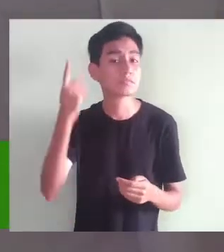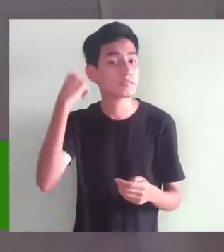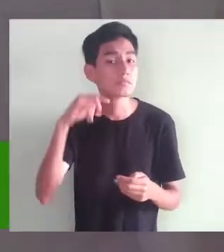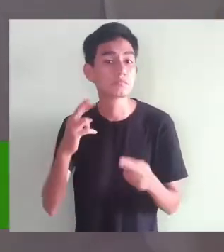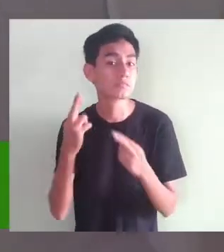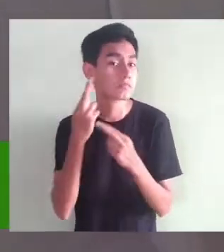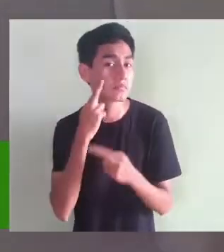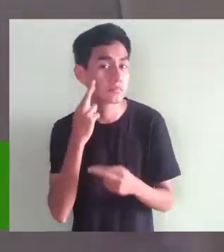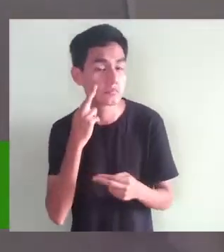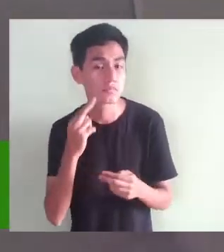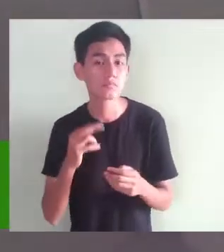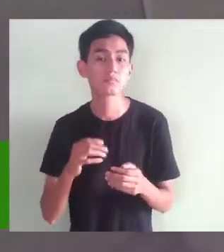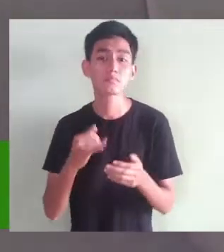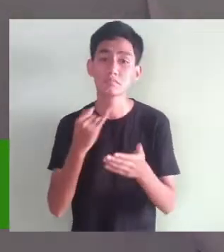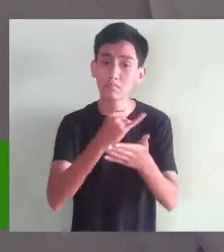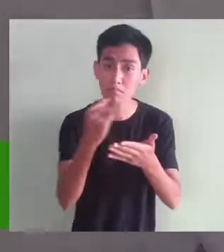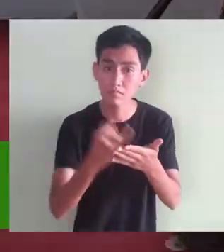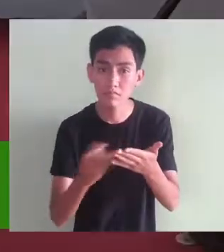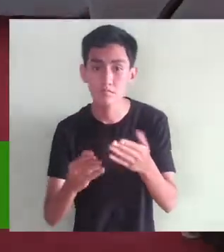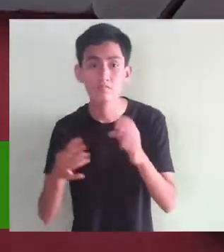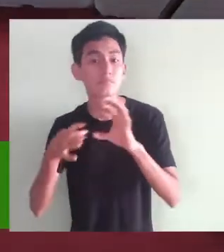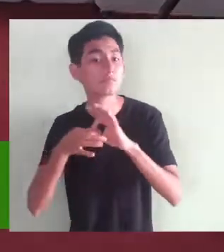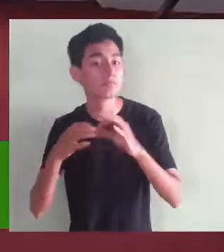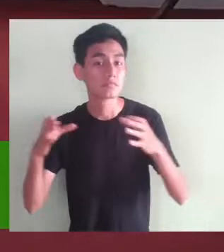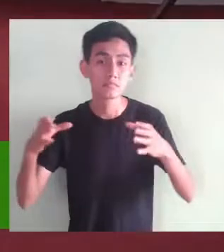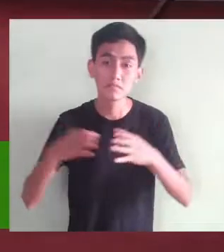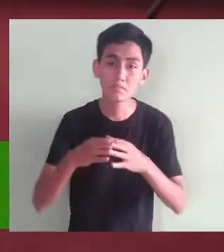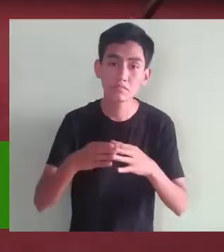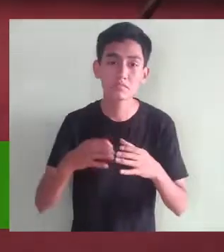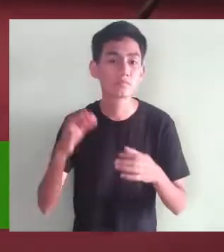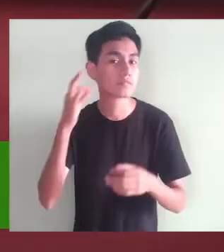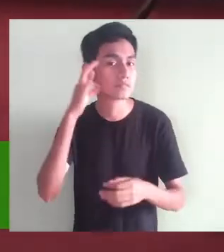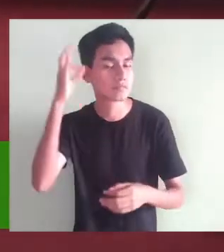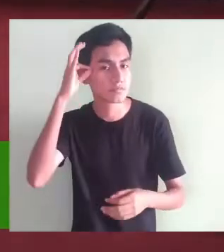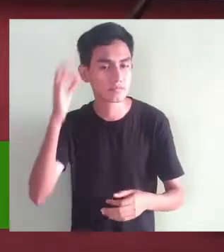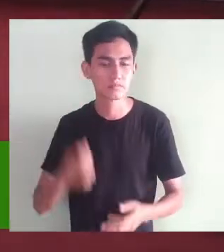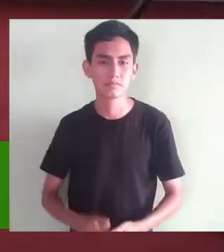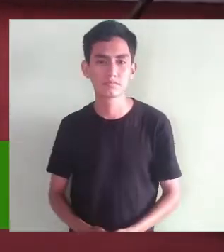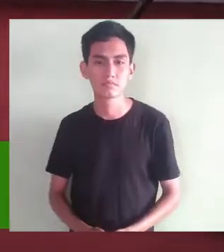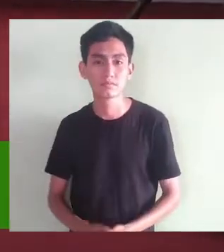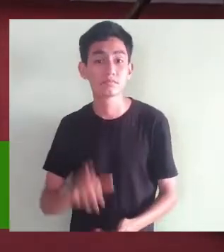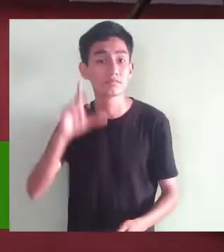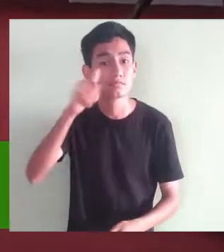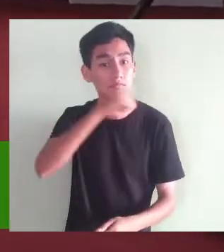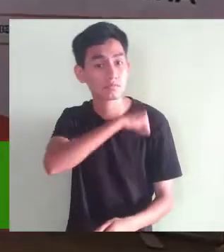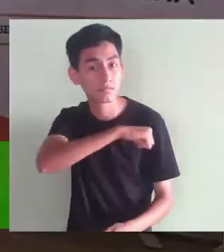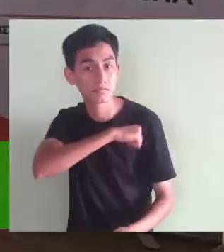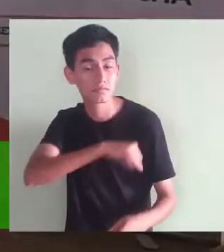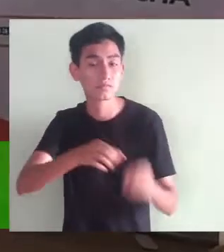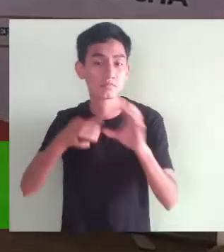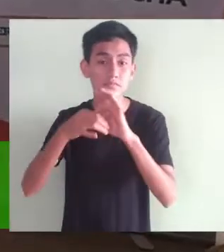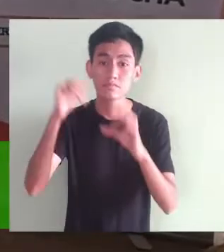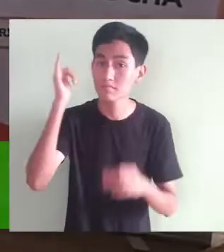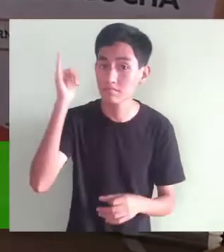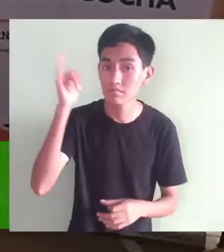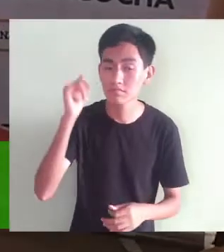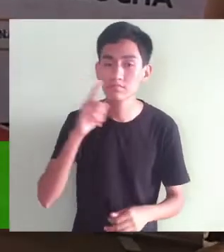cultura de los pueblos indígenas. En declaraciones a la prensa, la alcaldesa Berta Barbarán Bustos